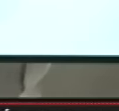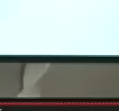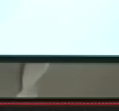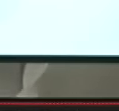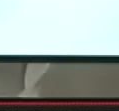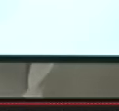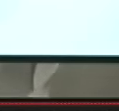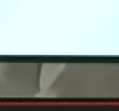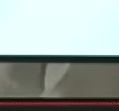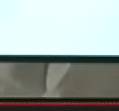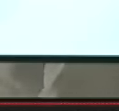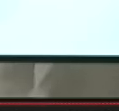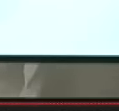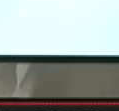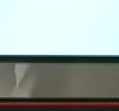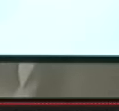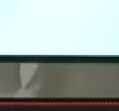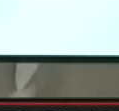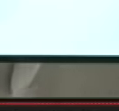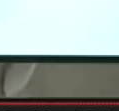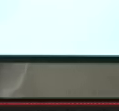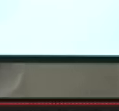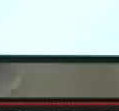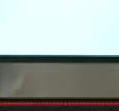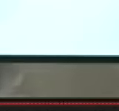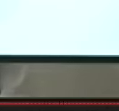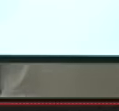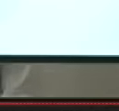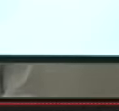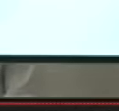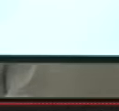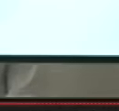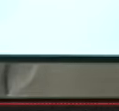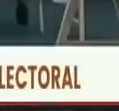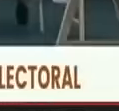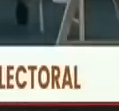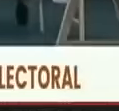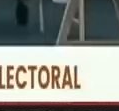Apure, se hizo esta jornada, y fíjense,